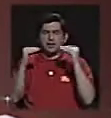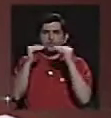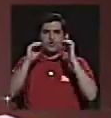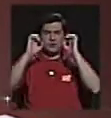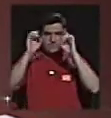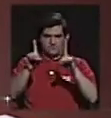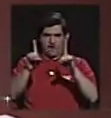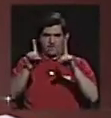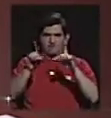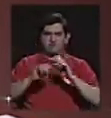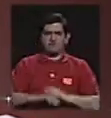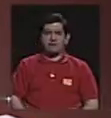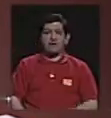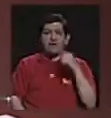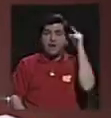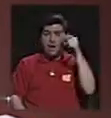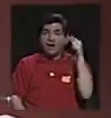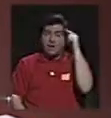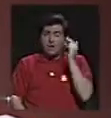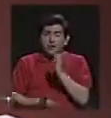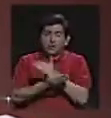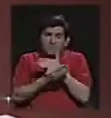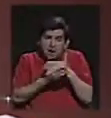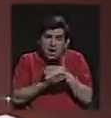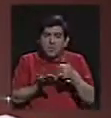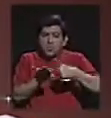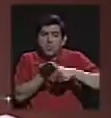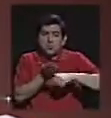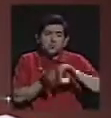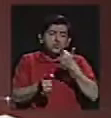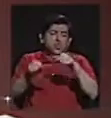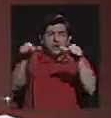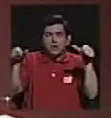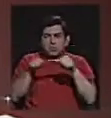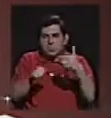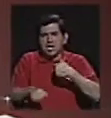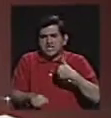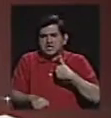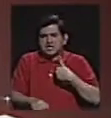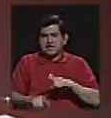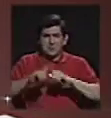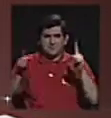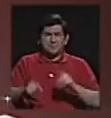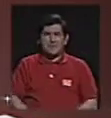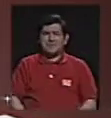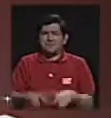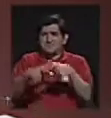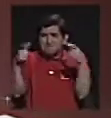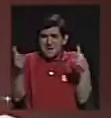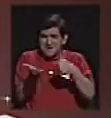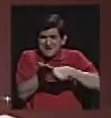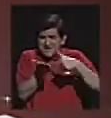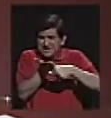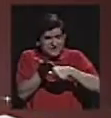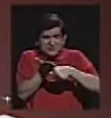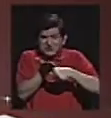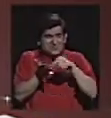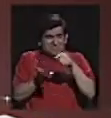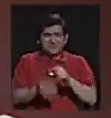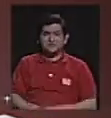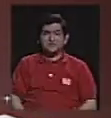educativo, obviamente pues algún voto pellizca en otros sectores, pero básicamente el grueso de su voto. Mientras que